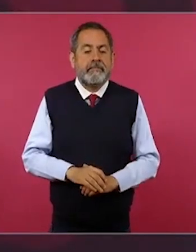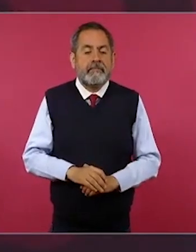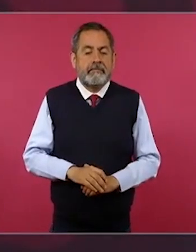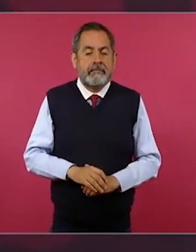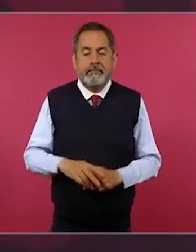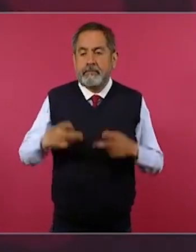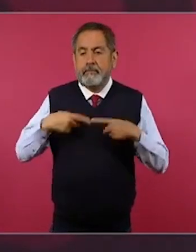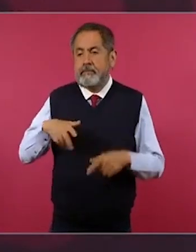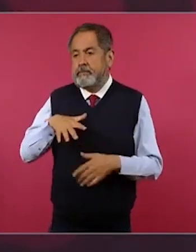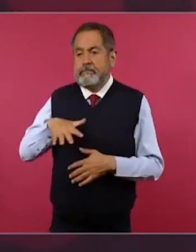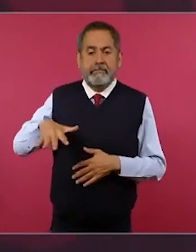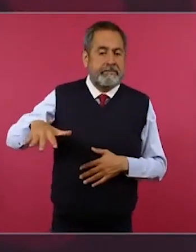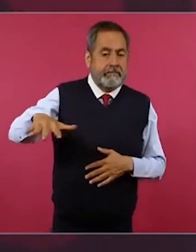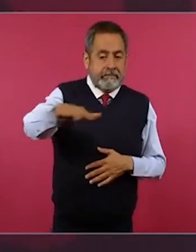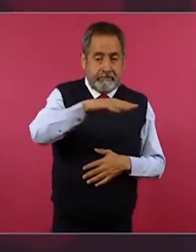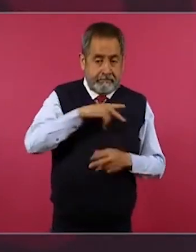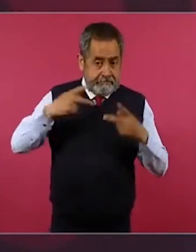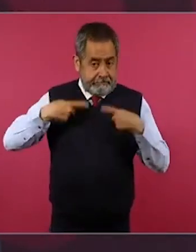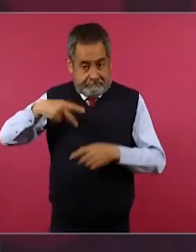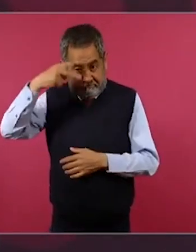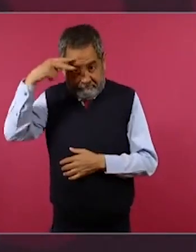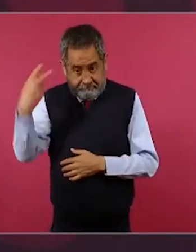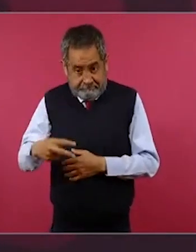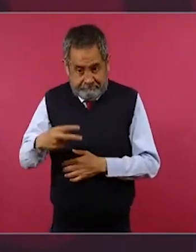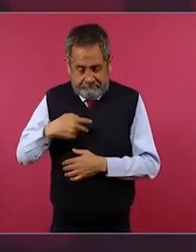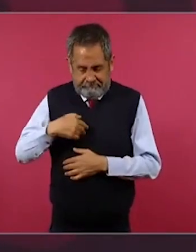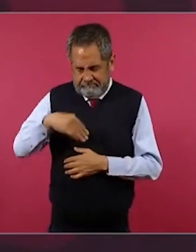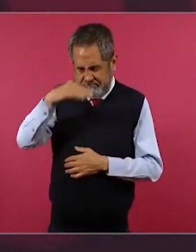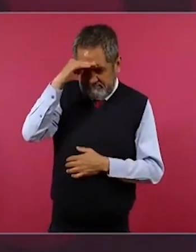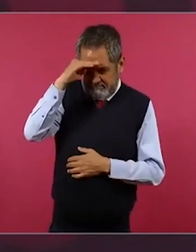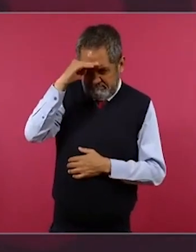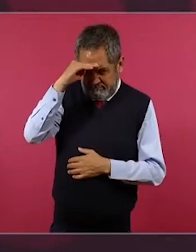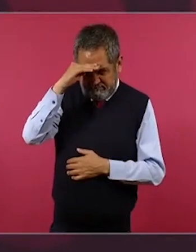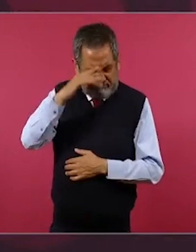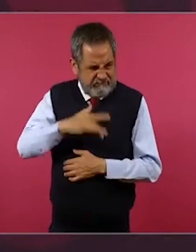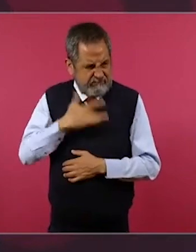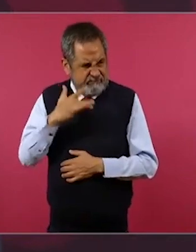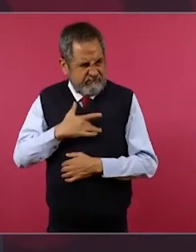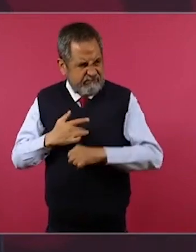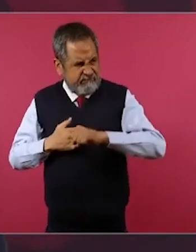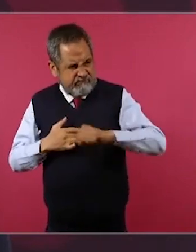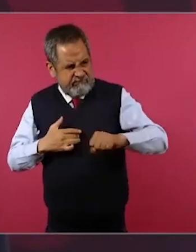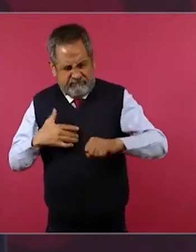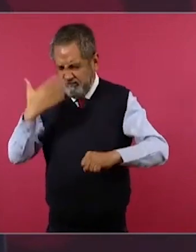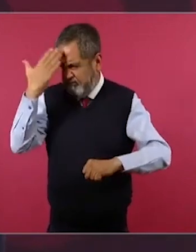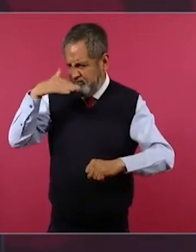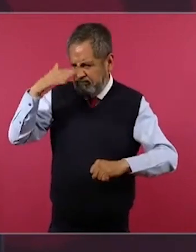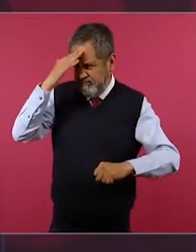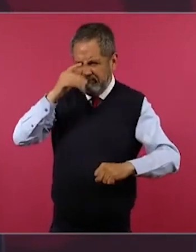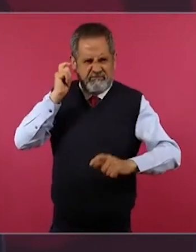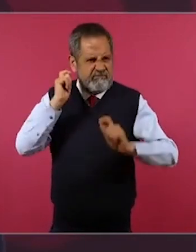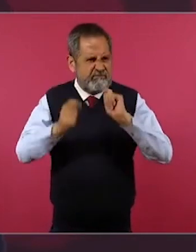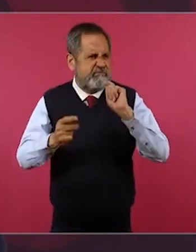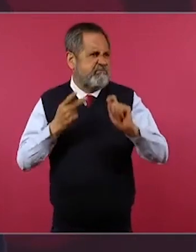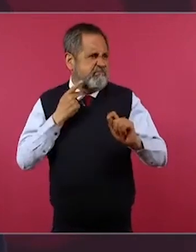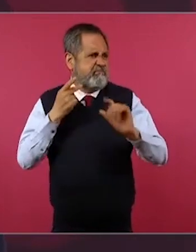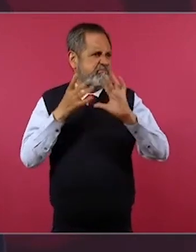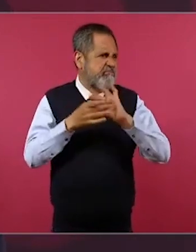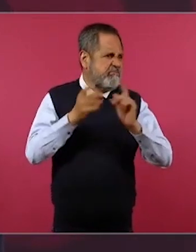el pueblo de México está muy consciente, muy politizado,